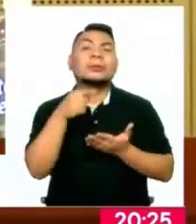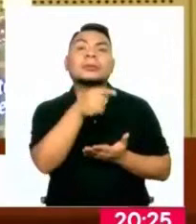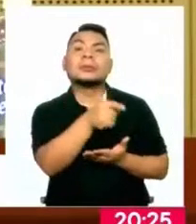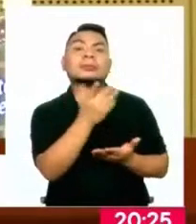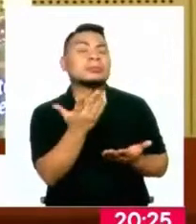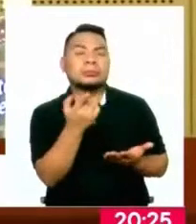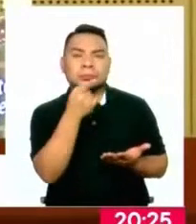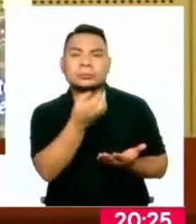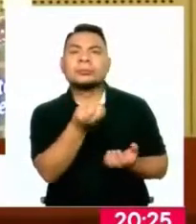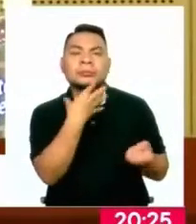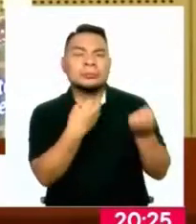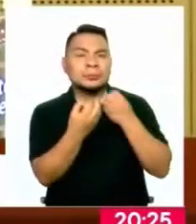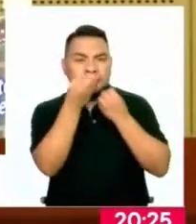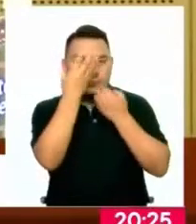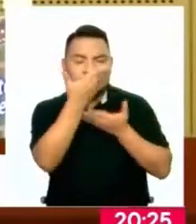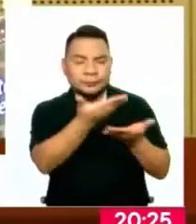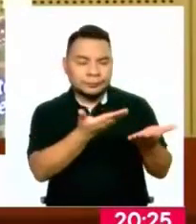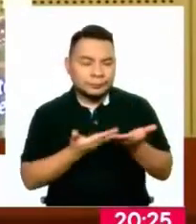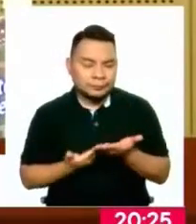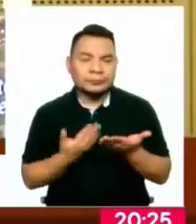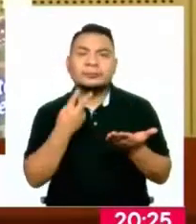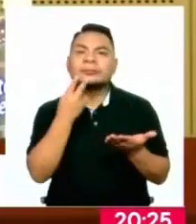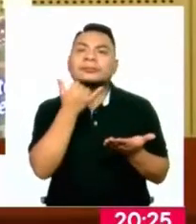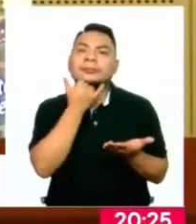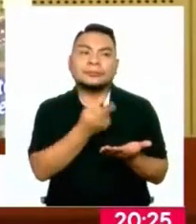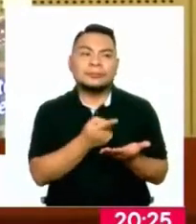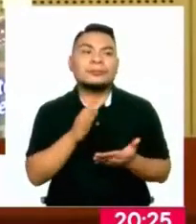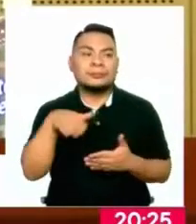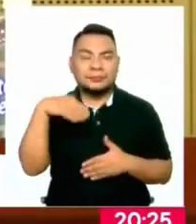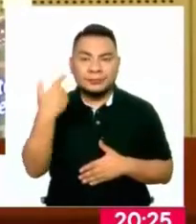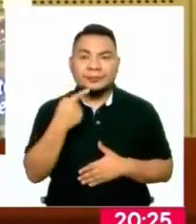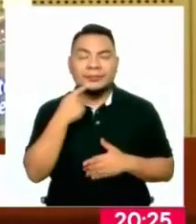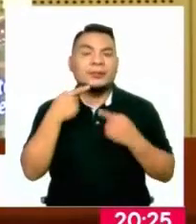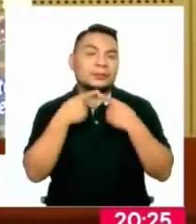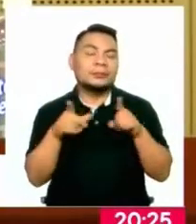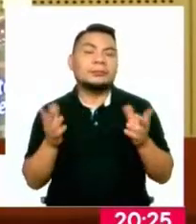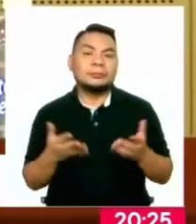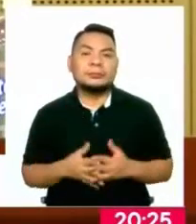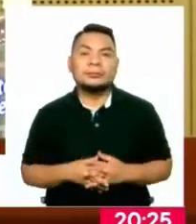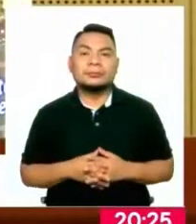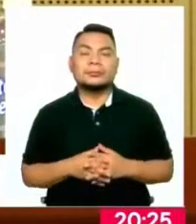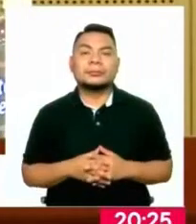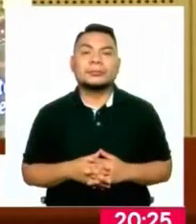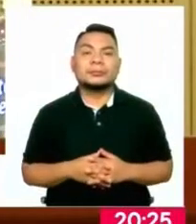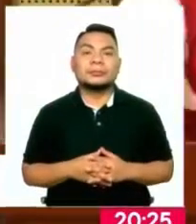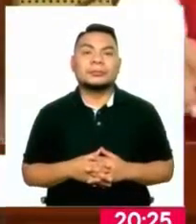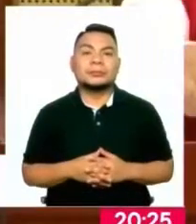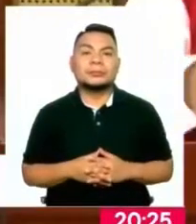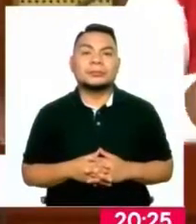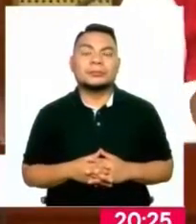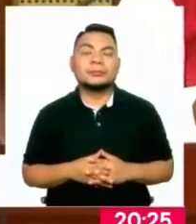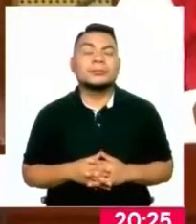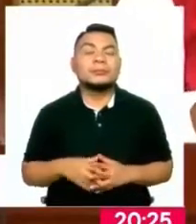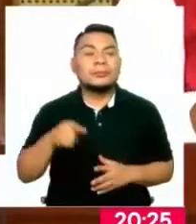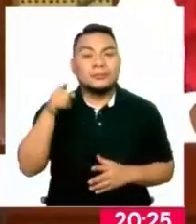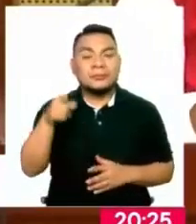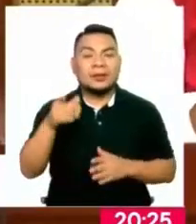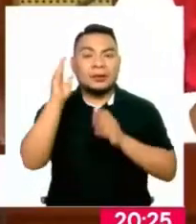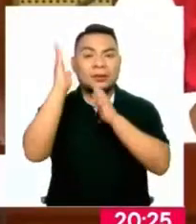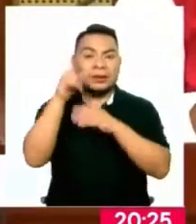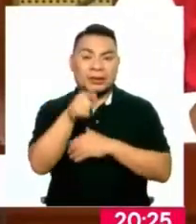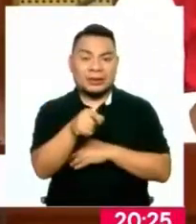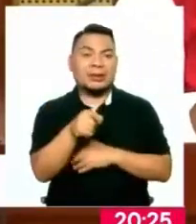a mis funciones y esa respuesta lo tendrá que dar el órgano competente en su debido momento. En la